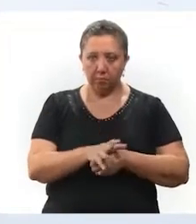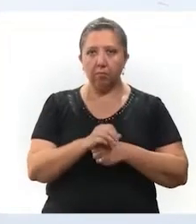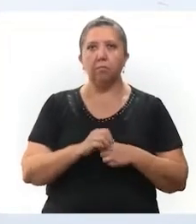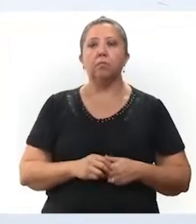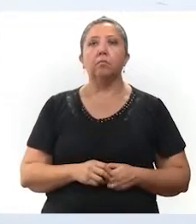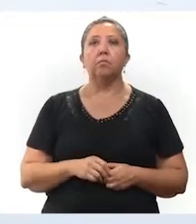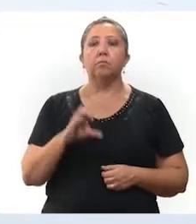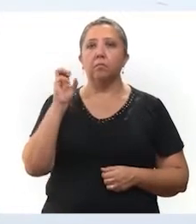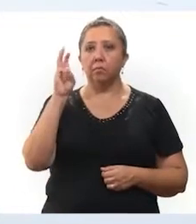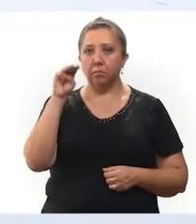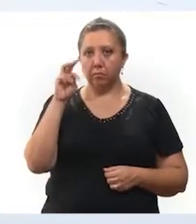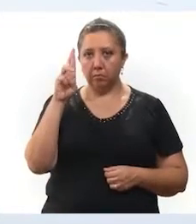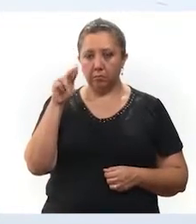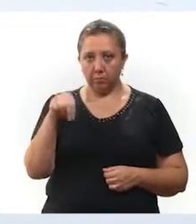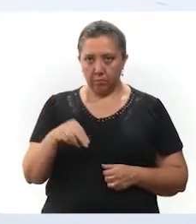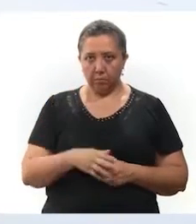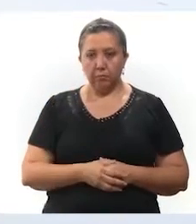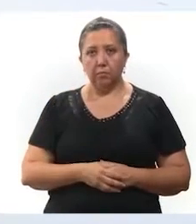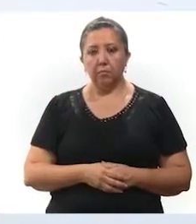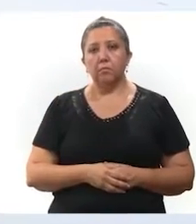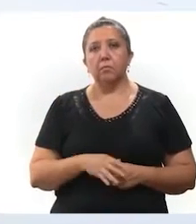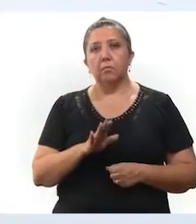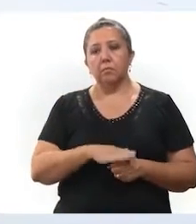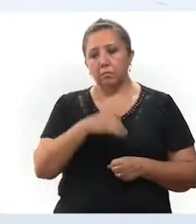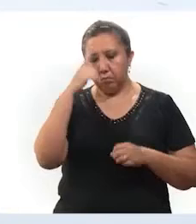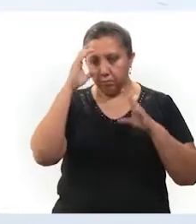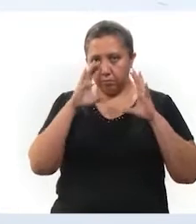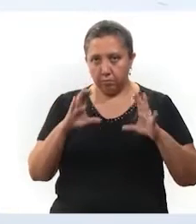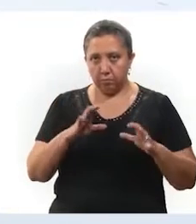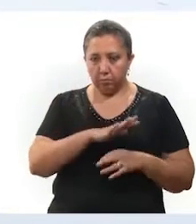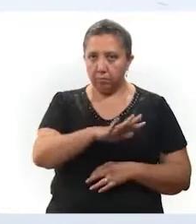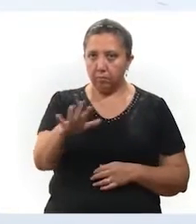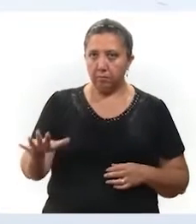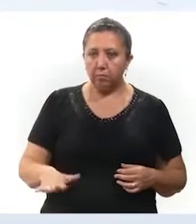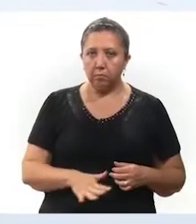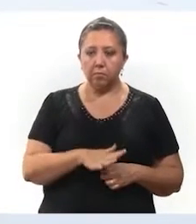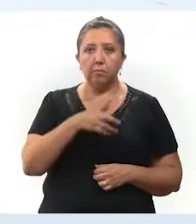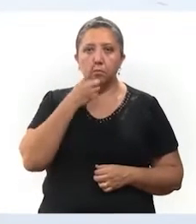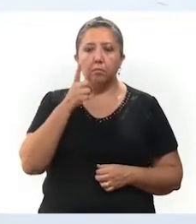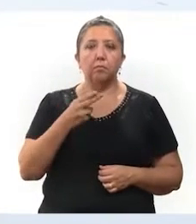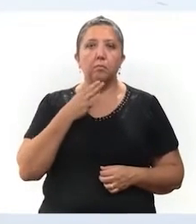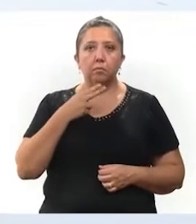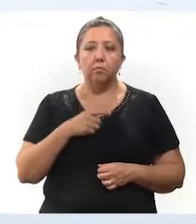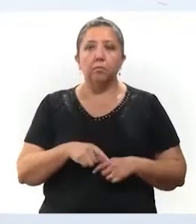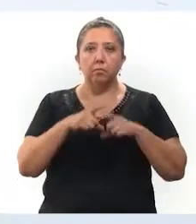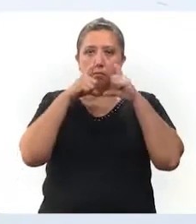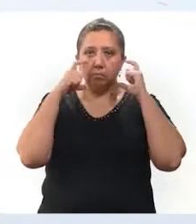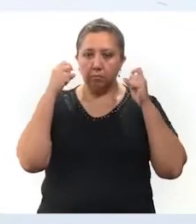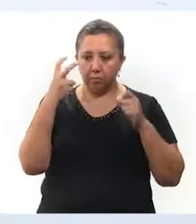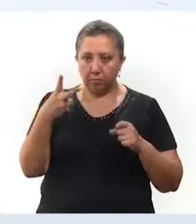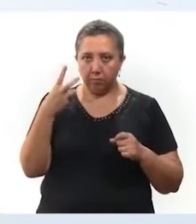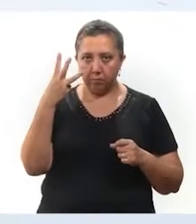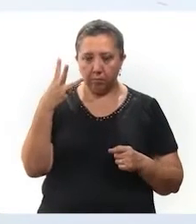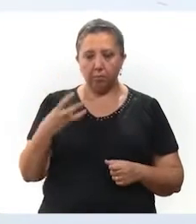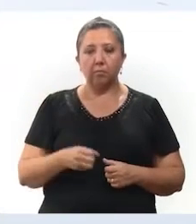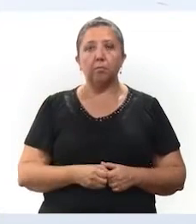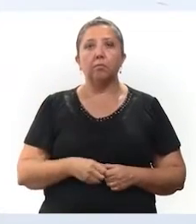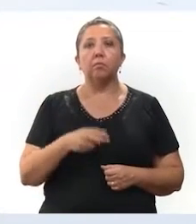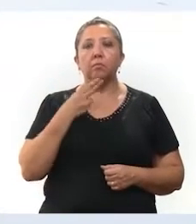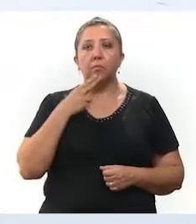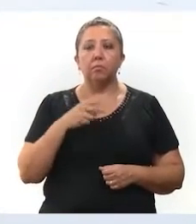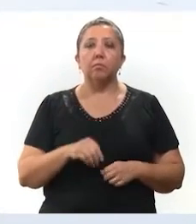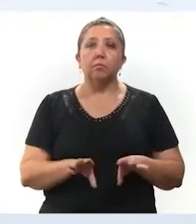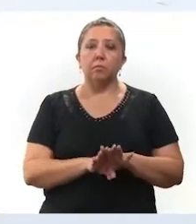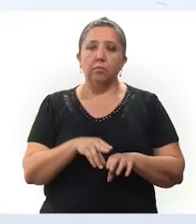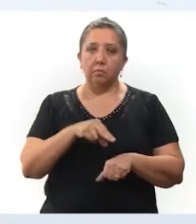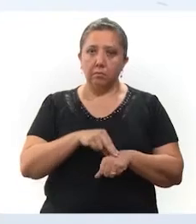COVID, incluida la variante Ómicron. Por lo que para protegernos entre todos, se sugiere el uso de cubrebocas de 2 capas, tricapa o de uso